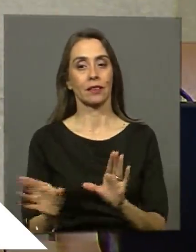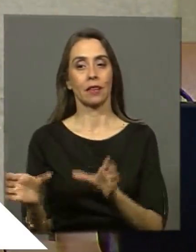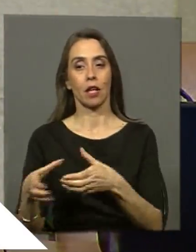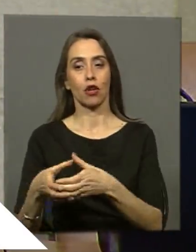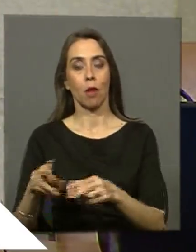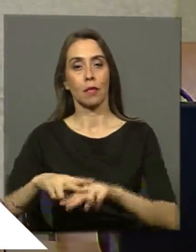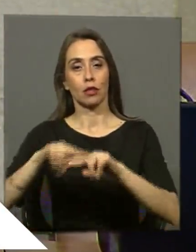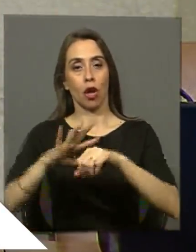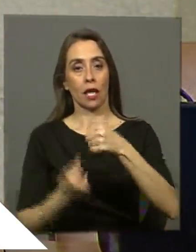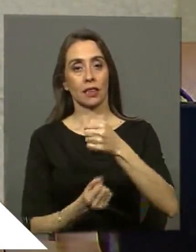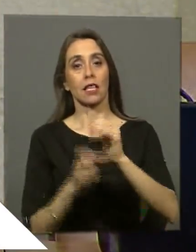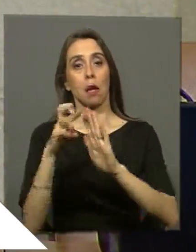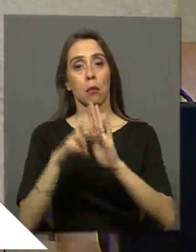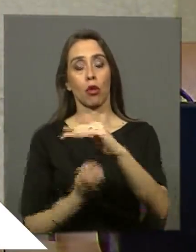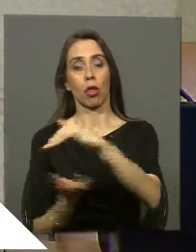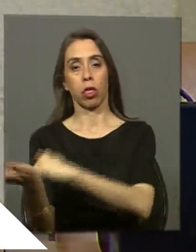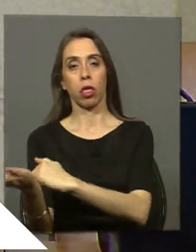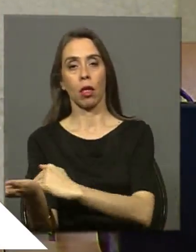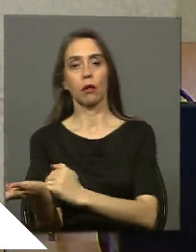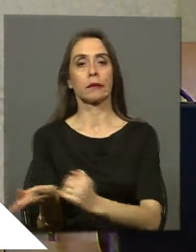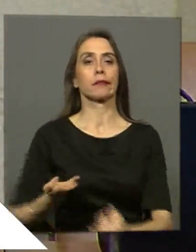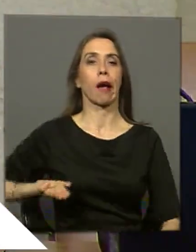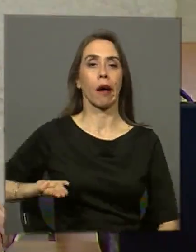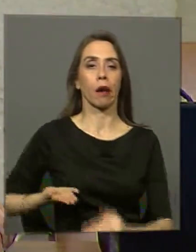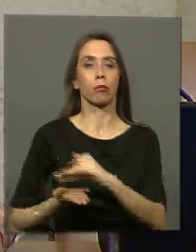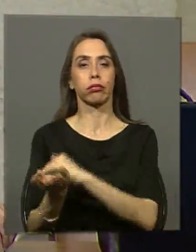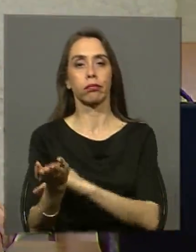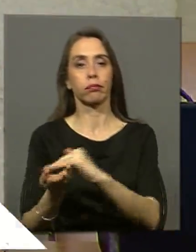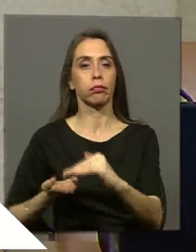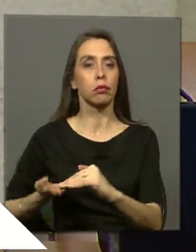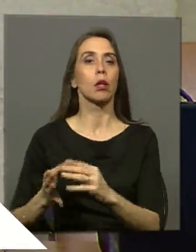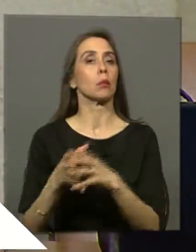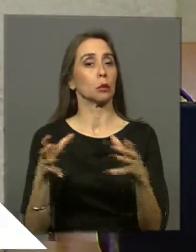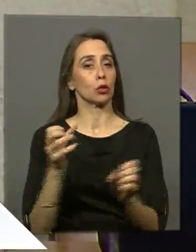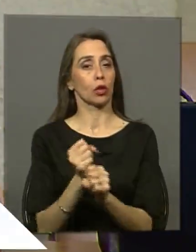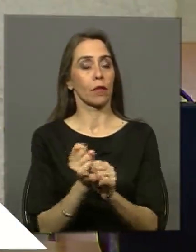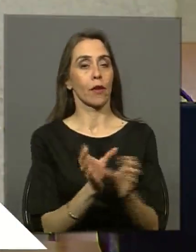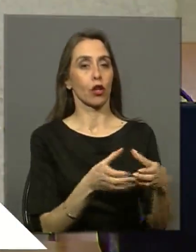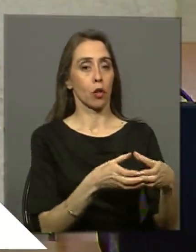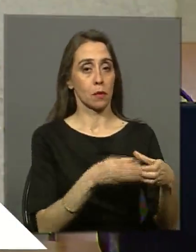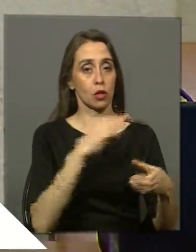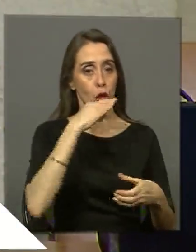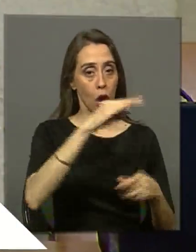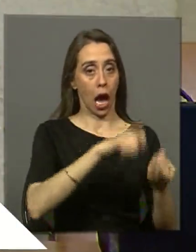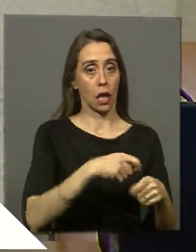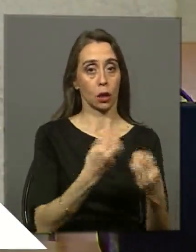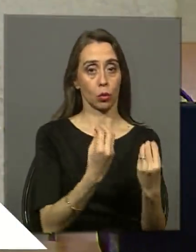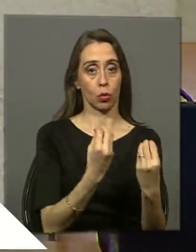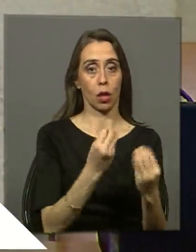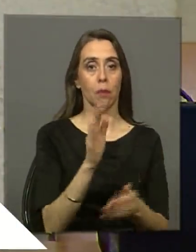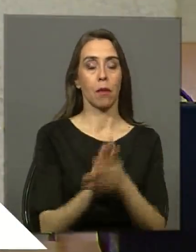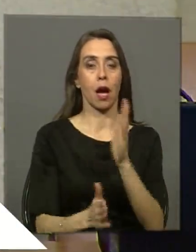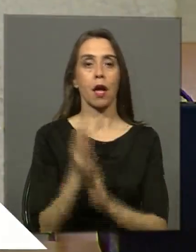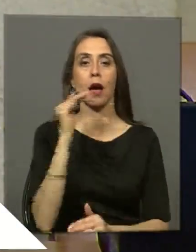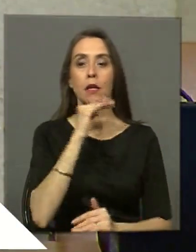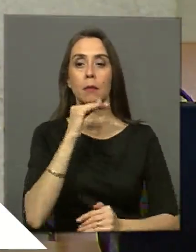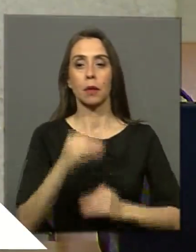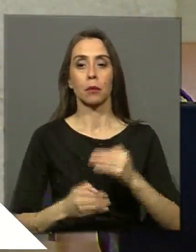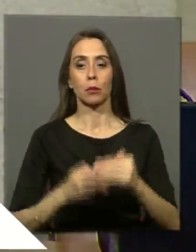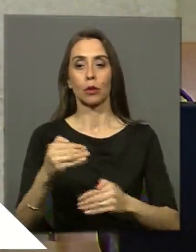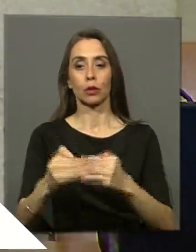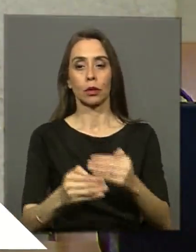Hacienda y que se hizo un tremendo trabajo un tremendo trabajo en la comisión de agricultura para poder acelerar este proceso